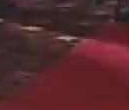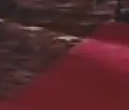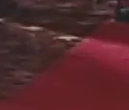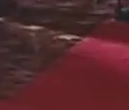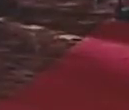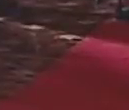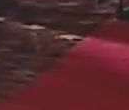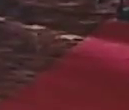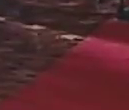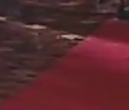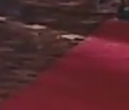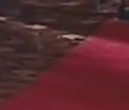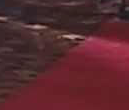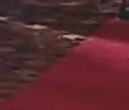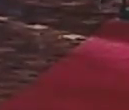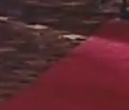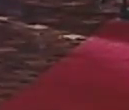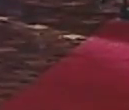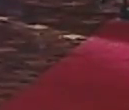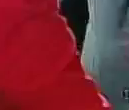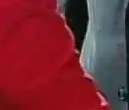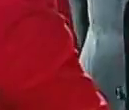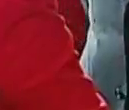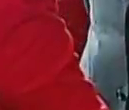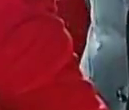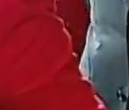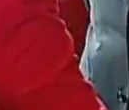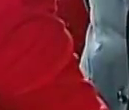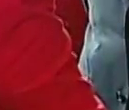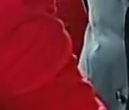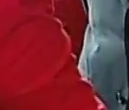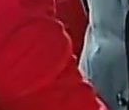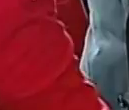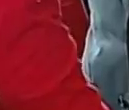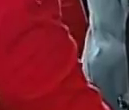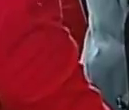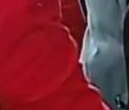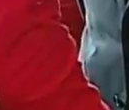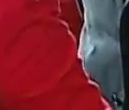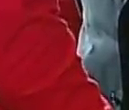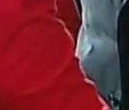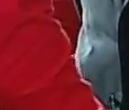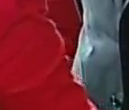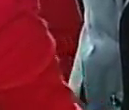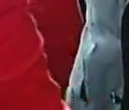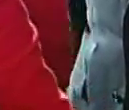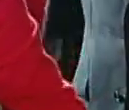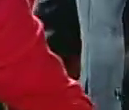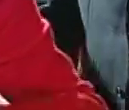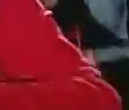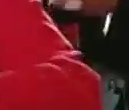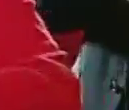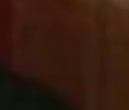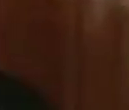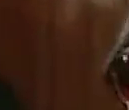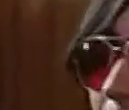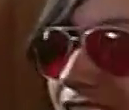Empezaremos a actuar desde mañana, no se sorprendan, porque llegó el poder constituyente originario a Venezuela.